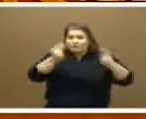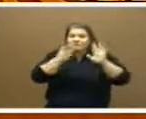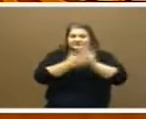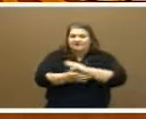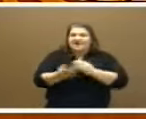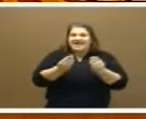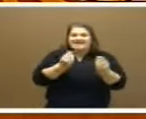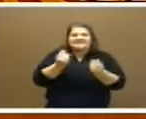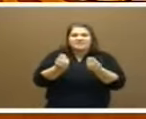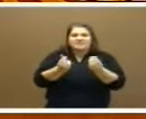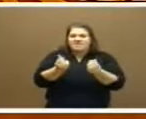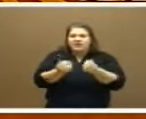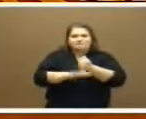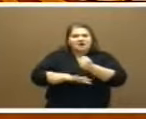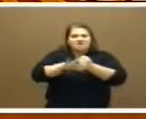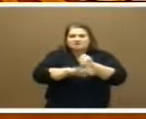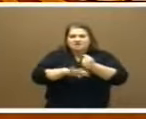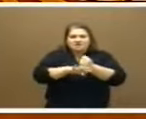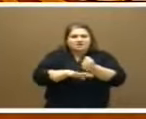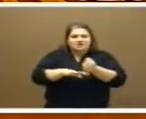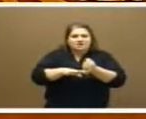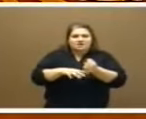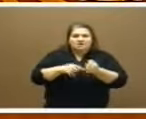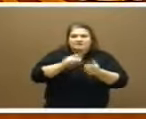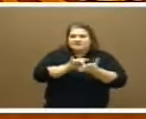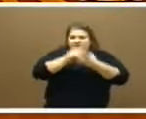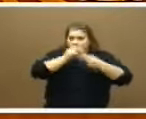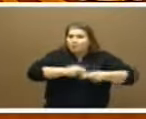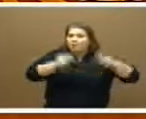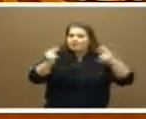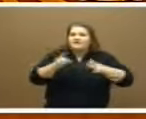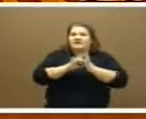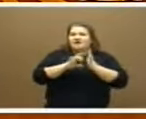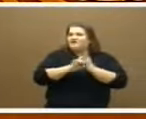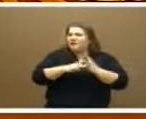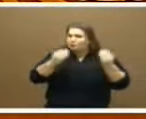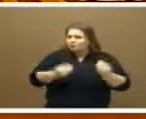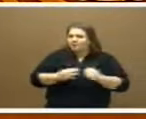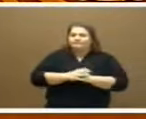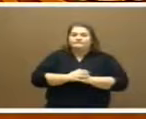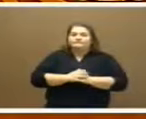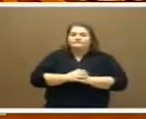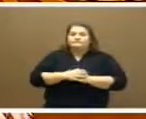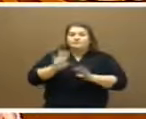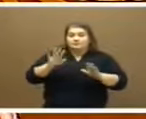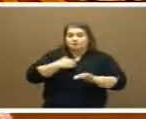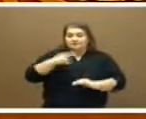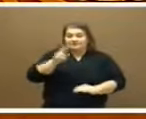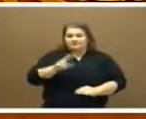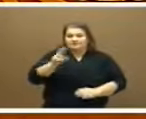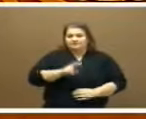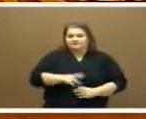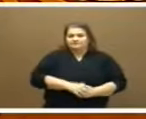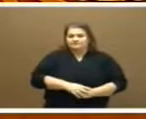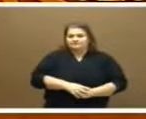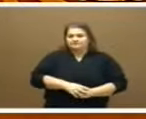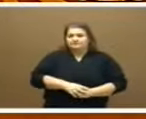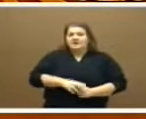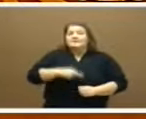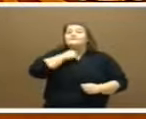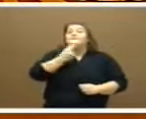la esencia de la Administración pública y es la esencia de los servicios públicos de calidad. Pero yo le tengo que reiterar